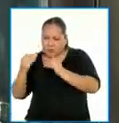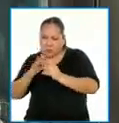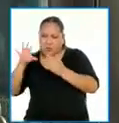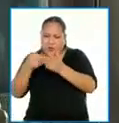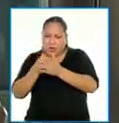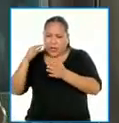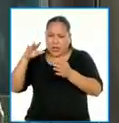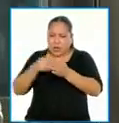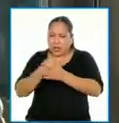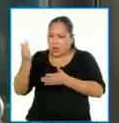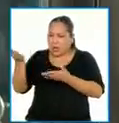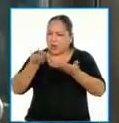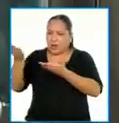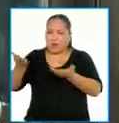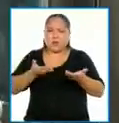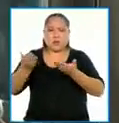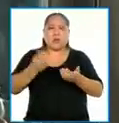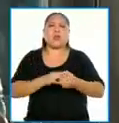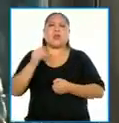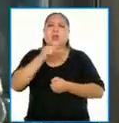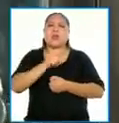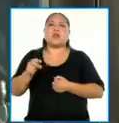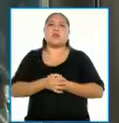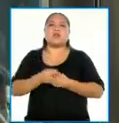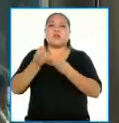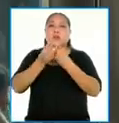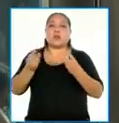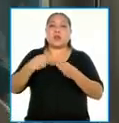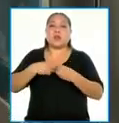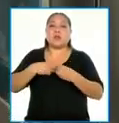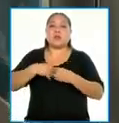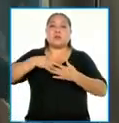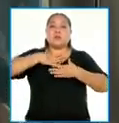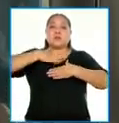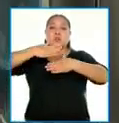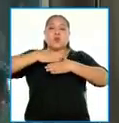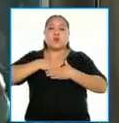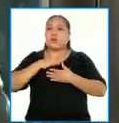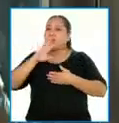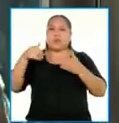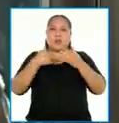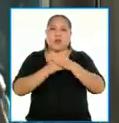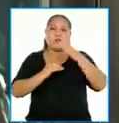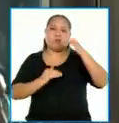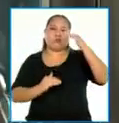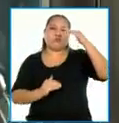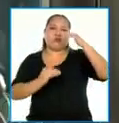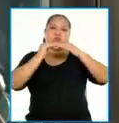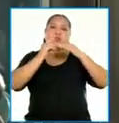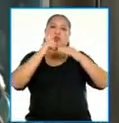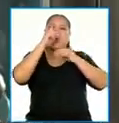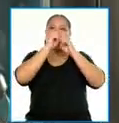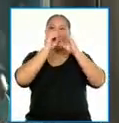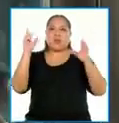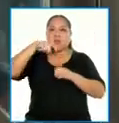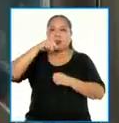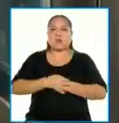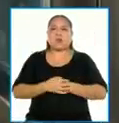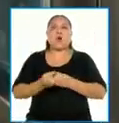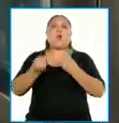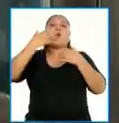llegar y a lo que genera, en este caso, estos aparatos de oxígeno, pues no se llega a la cuota diaria. ¿Cuántas plantas de oxígeno en